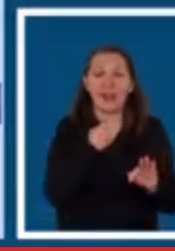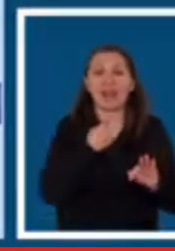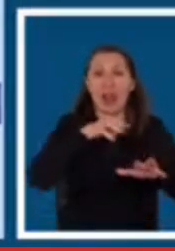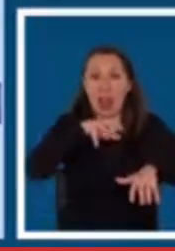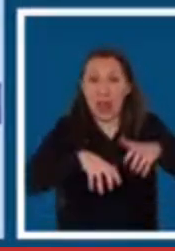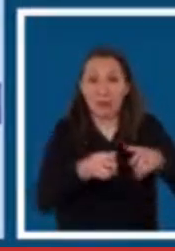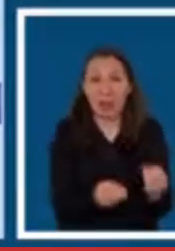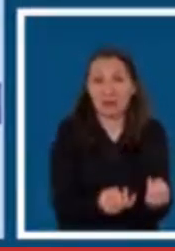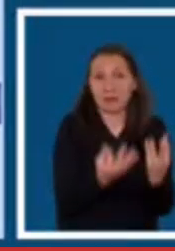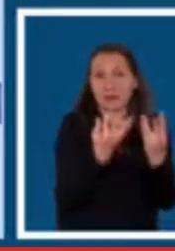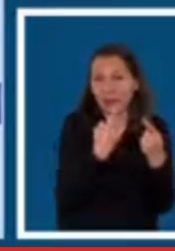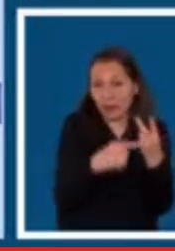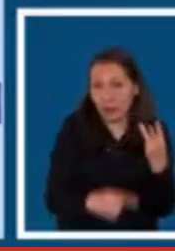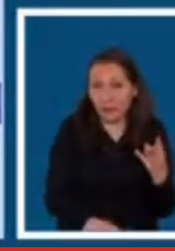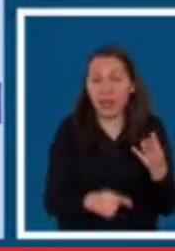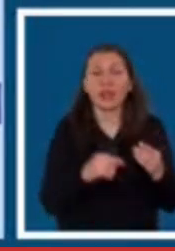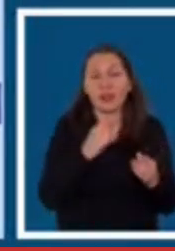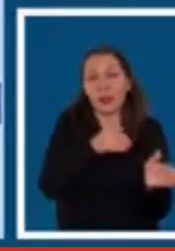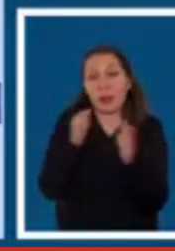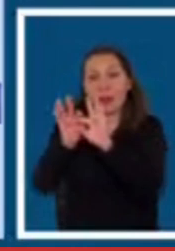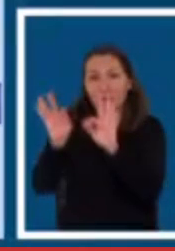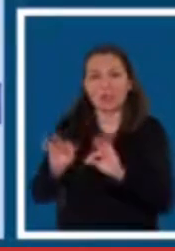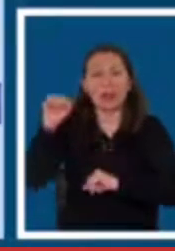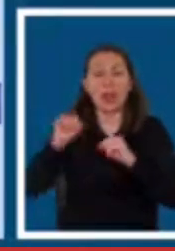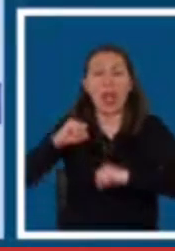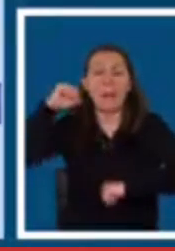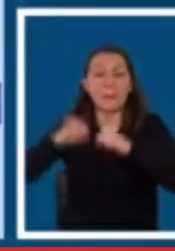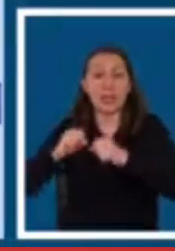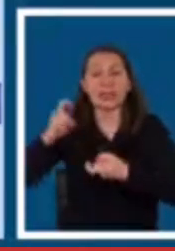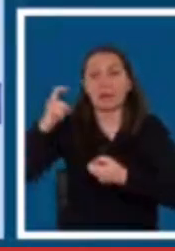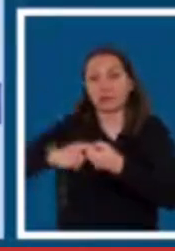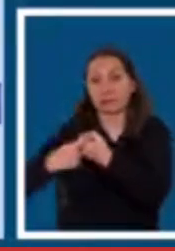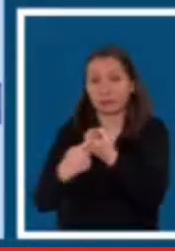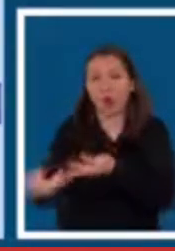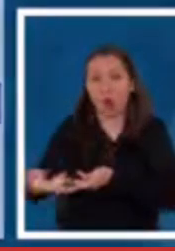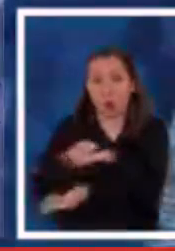silvaropecuaria como también la ficha de emergencia de empresas y cooperativas